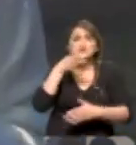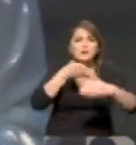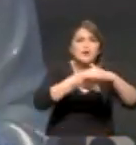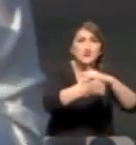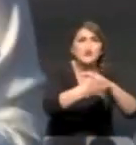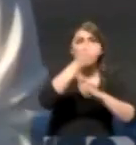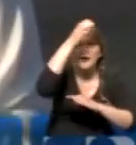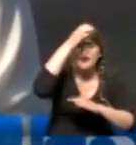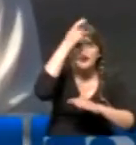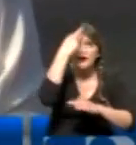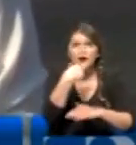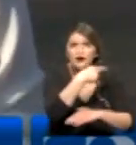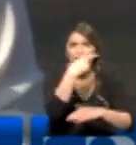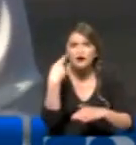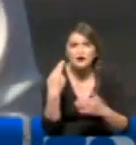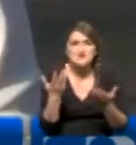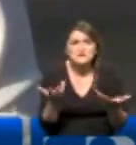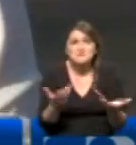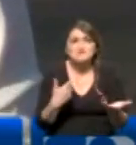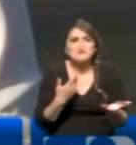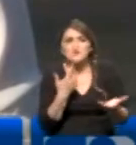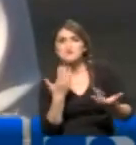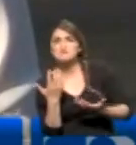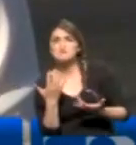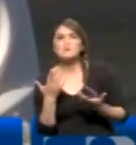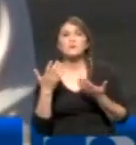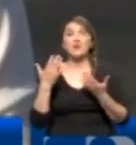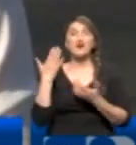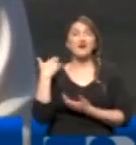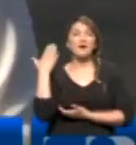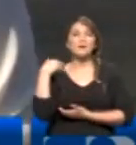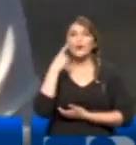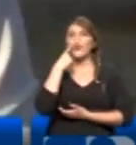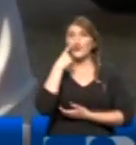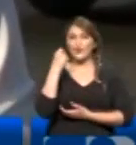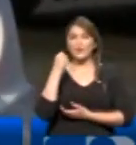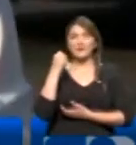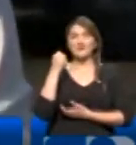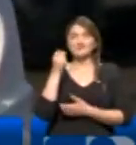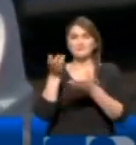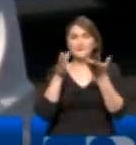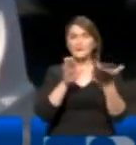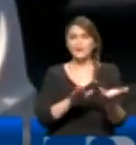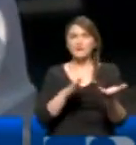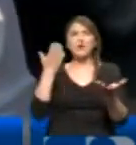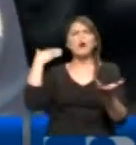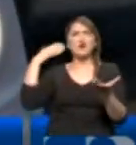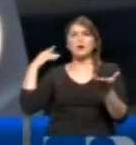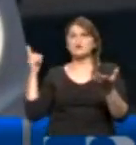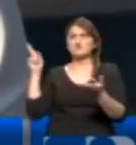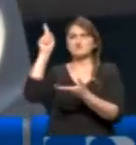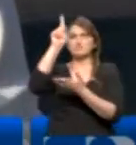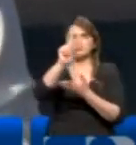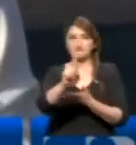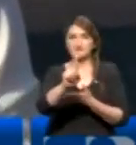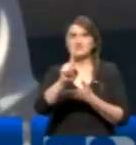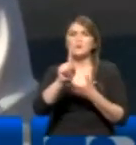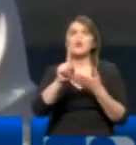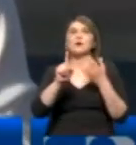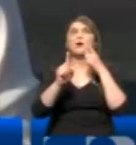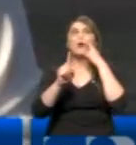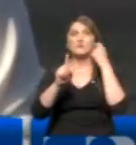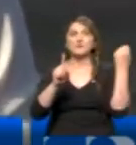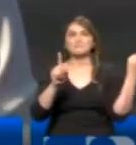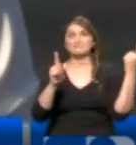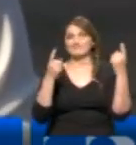policial el ahora occiso jimmy se fue trasladado hasta este centro de salud ubicado en la cooperativa francisco jacome por otro interno byron